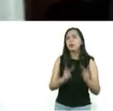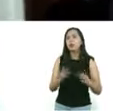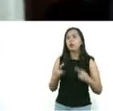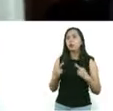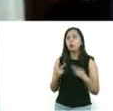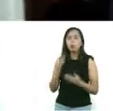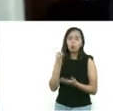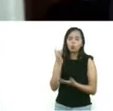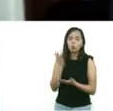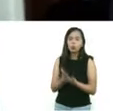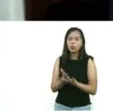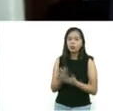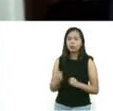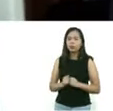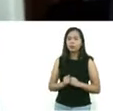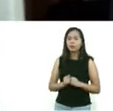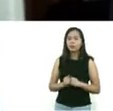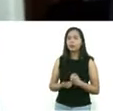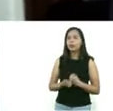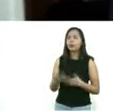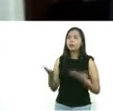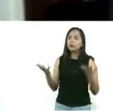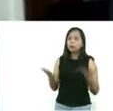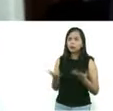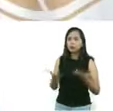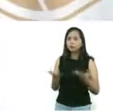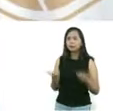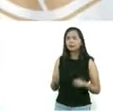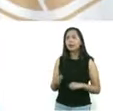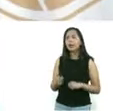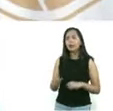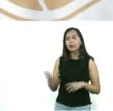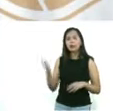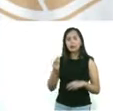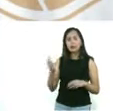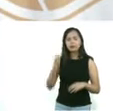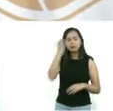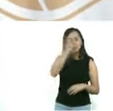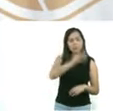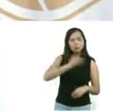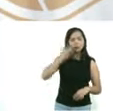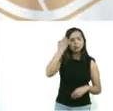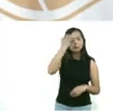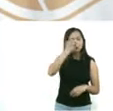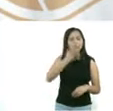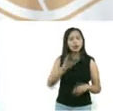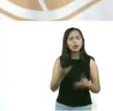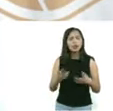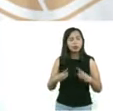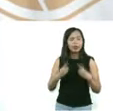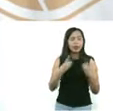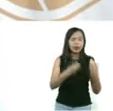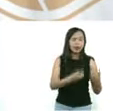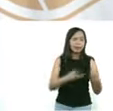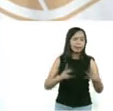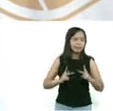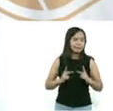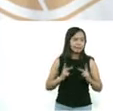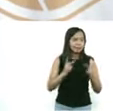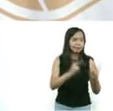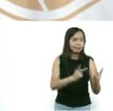se hace? Pues a través de la Dirección General de Patrimonio Inmobiliario, se hace un avalúo para poder dar este permiso y